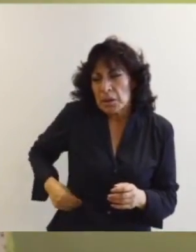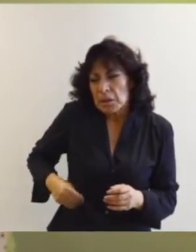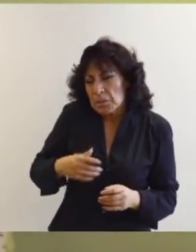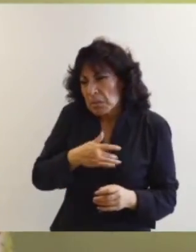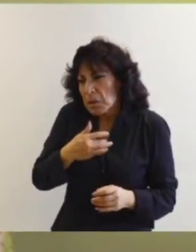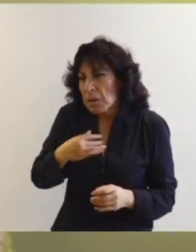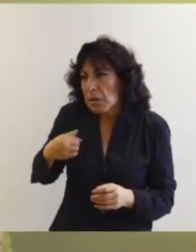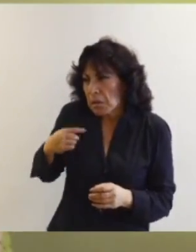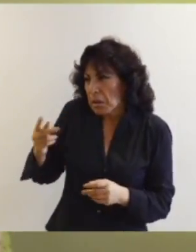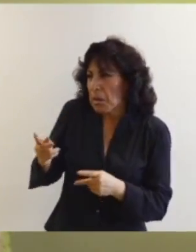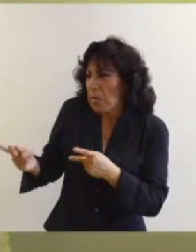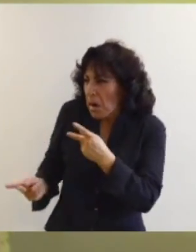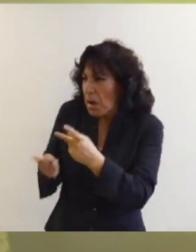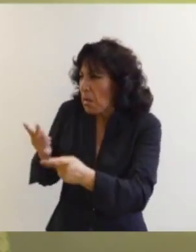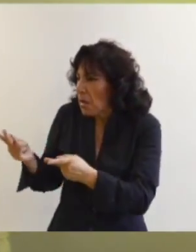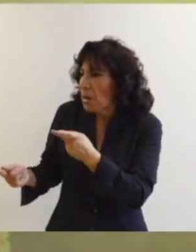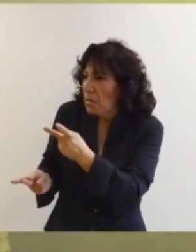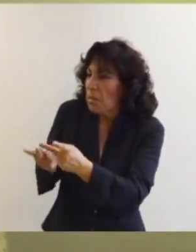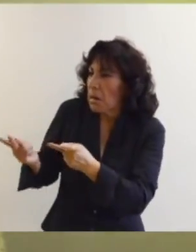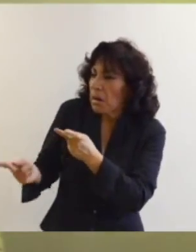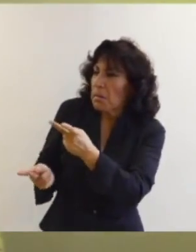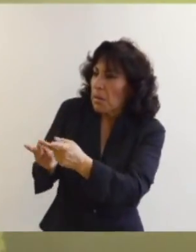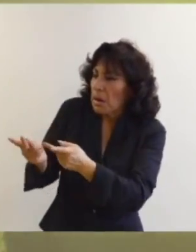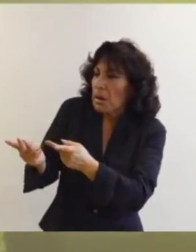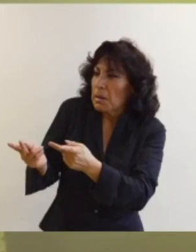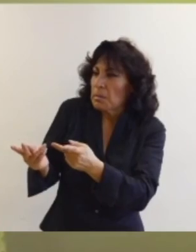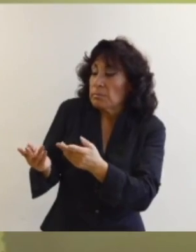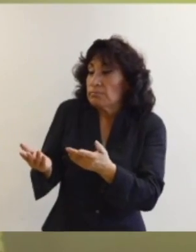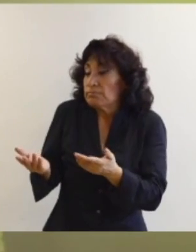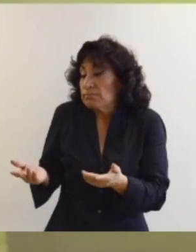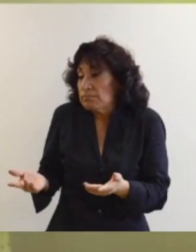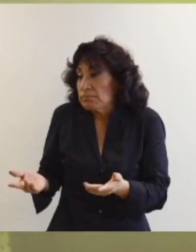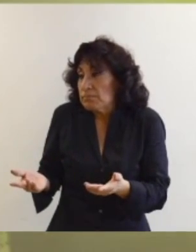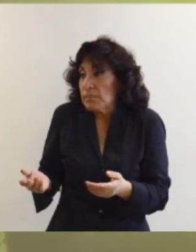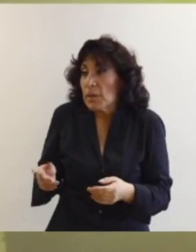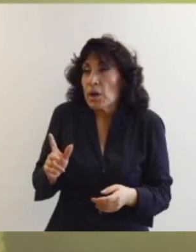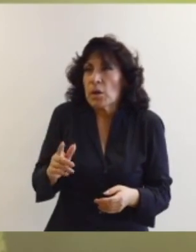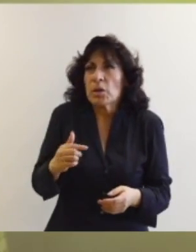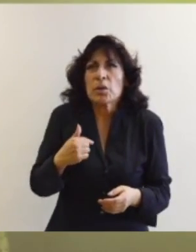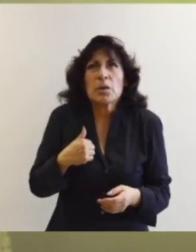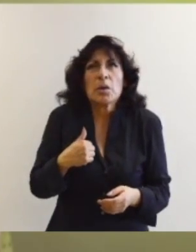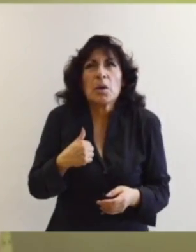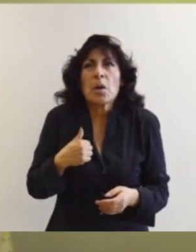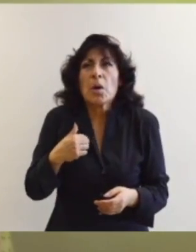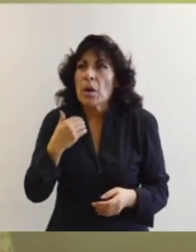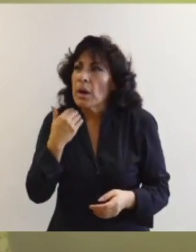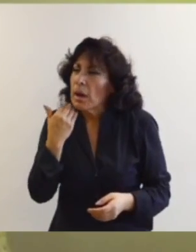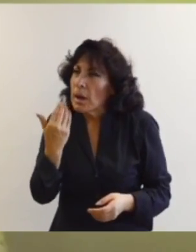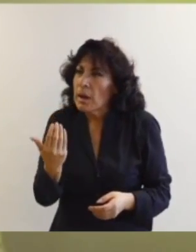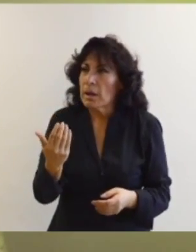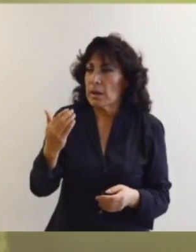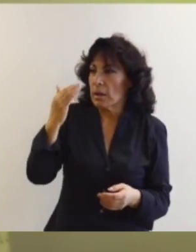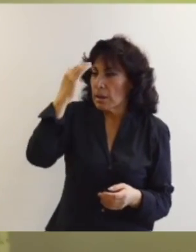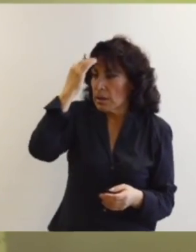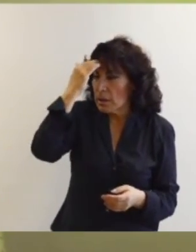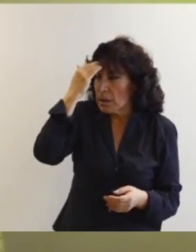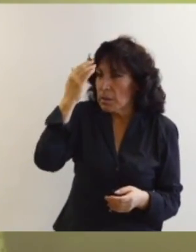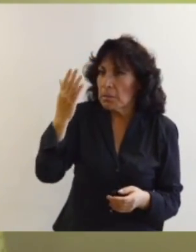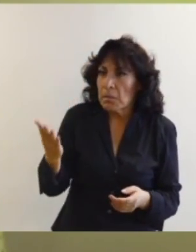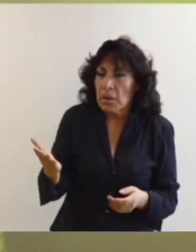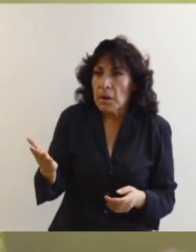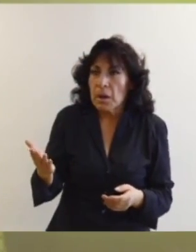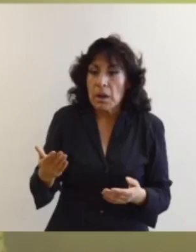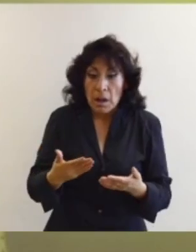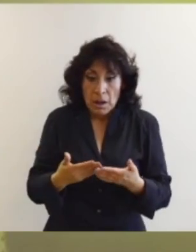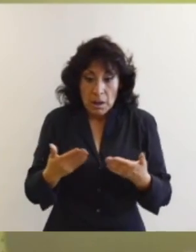Perdóneme, yo tengo la culpa por haberle disparado más de una pregunta en una sola emisión de reparos. Lo que me gustaría saber es,